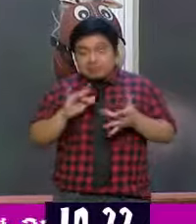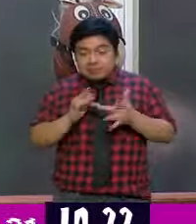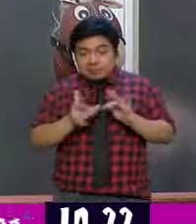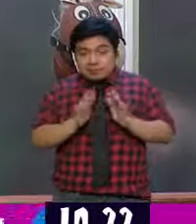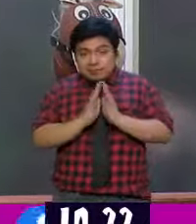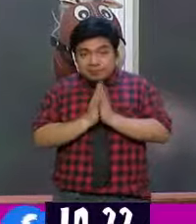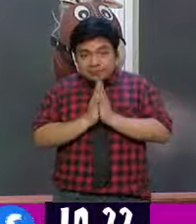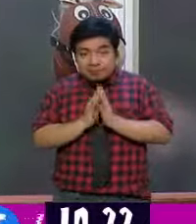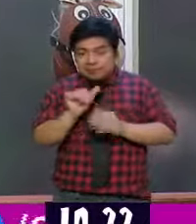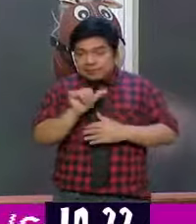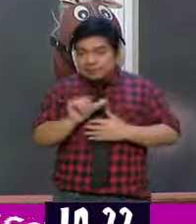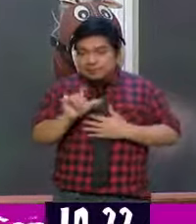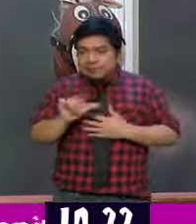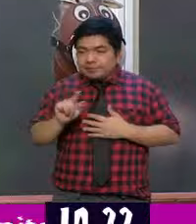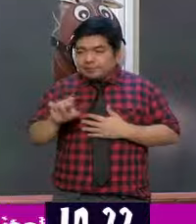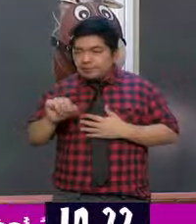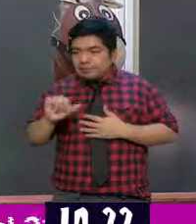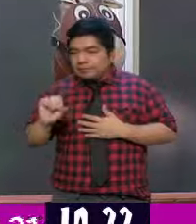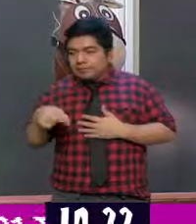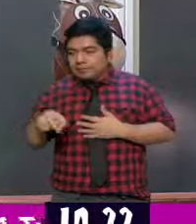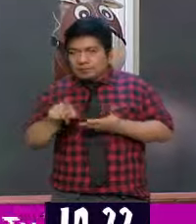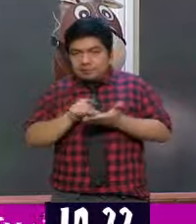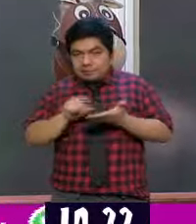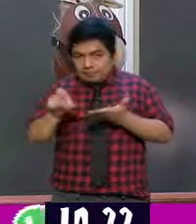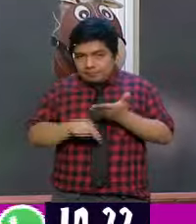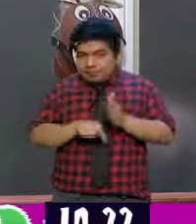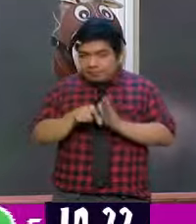Conchi. @ la Leona Conchi, Twitter e